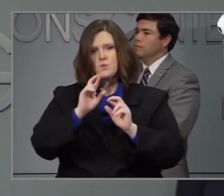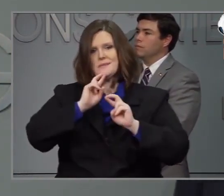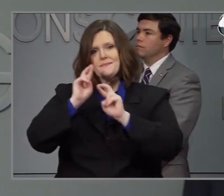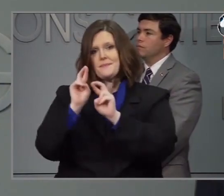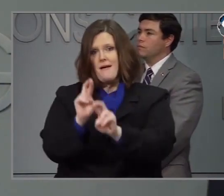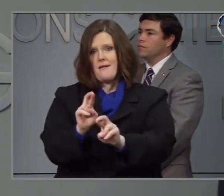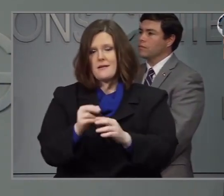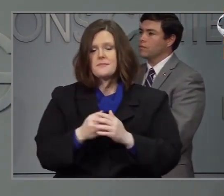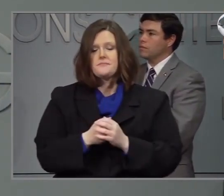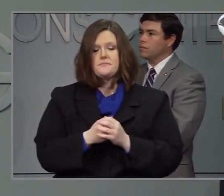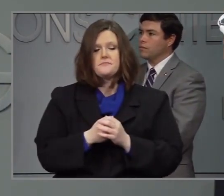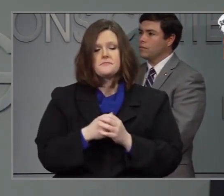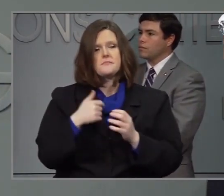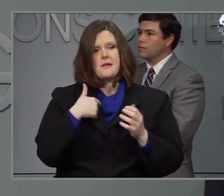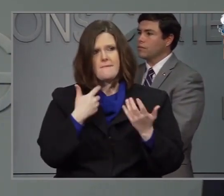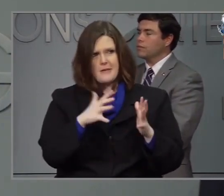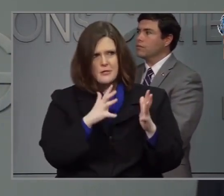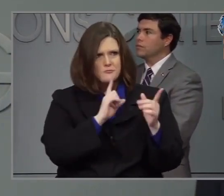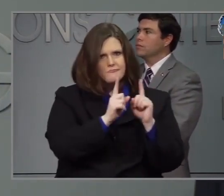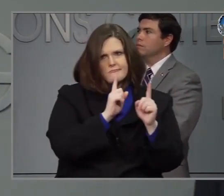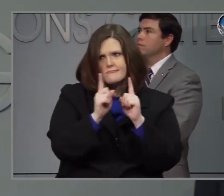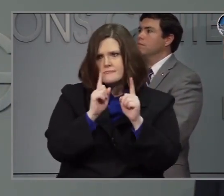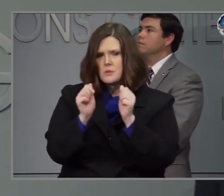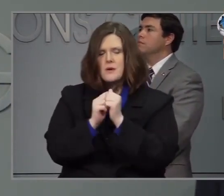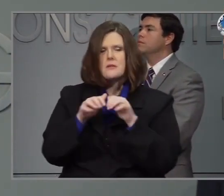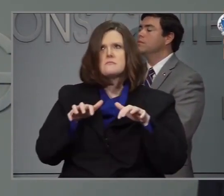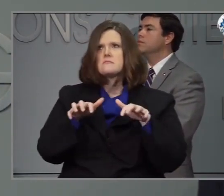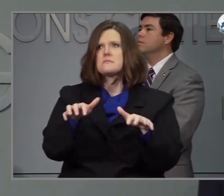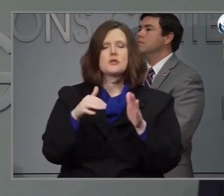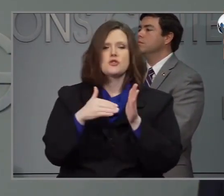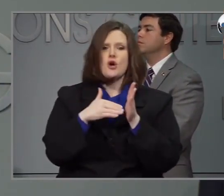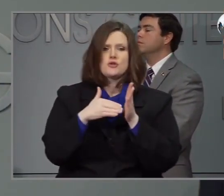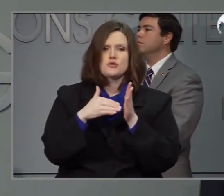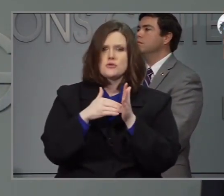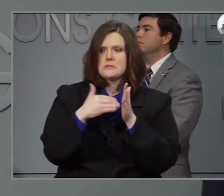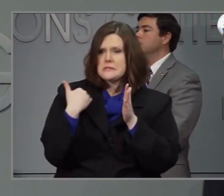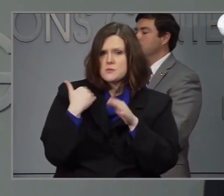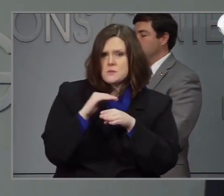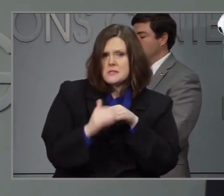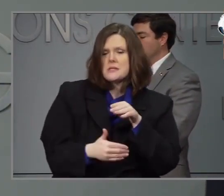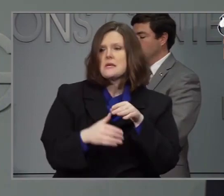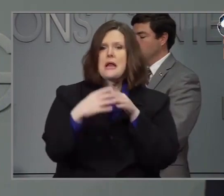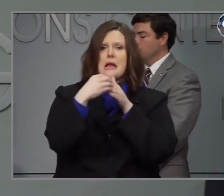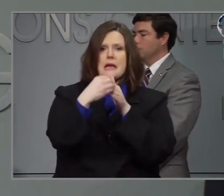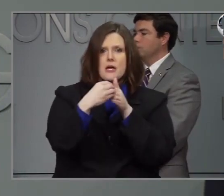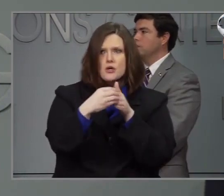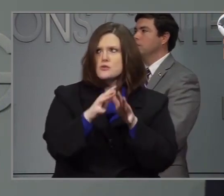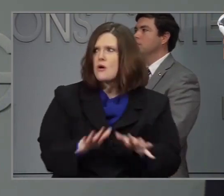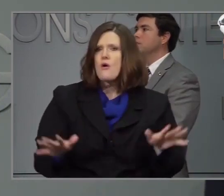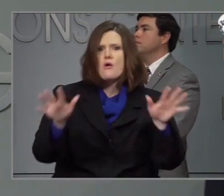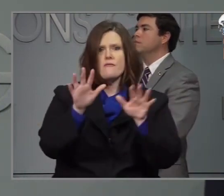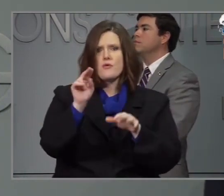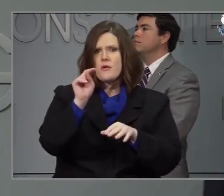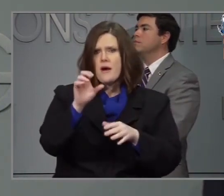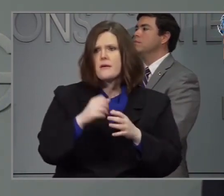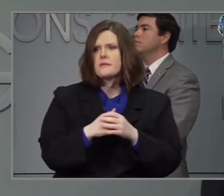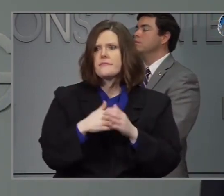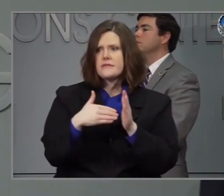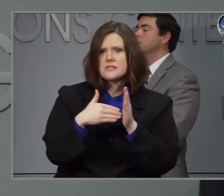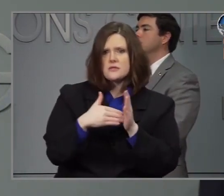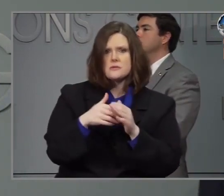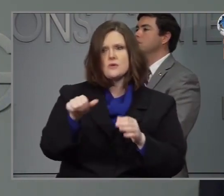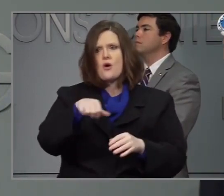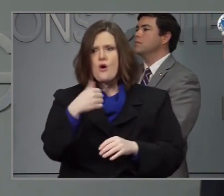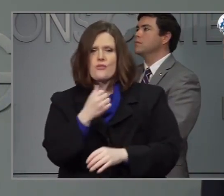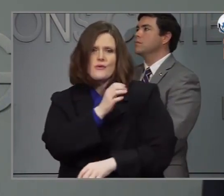responder mejor al cob y 19 yo he hablado con miles de doctores líderes de todo el estado nuestros doctores